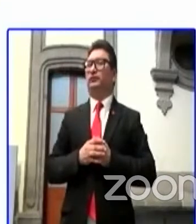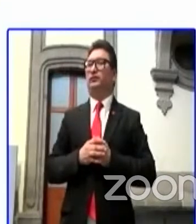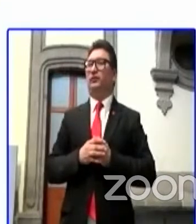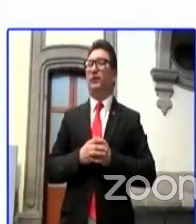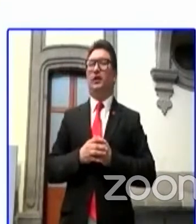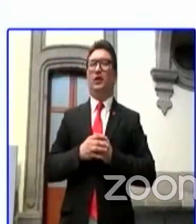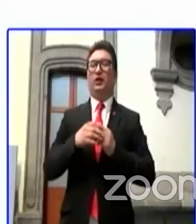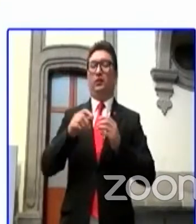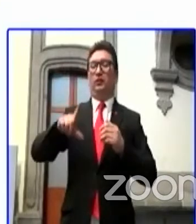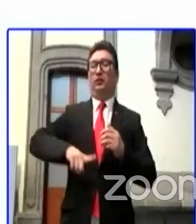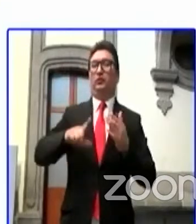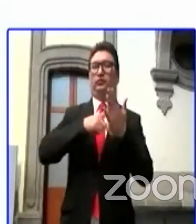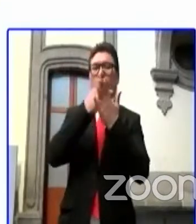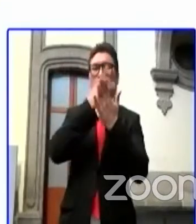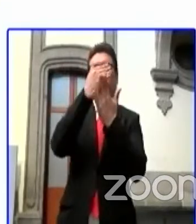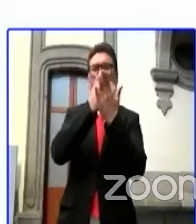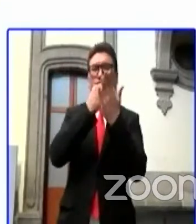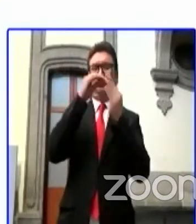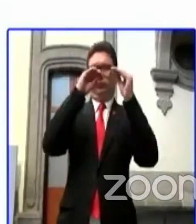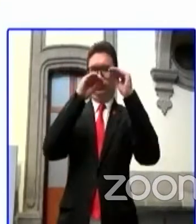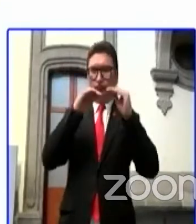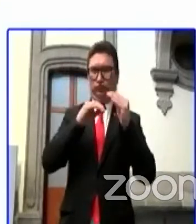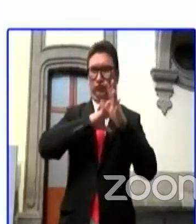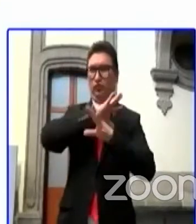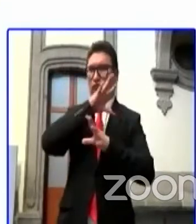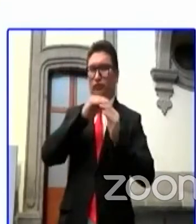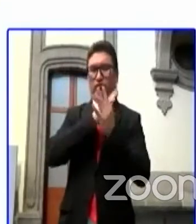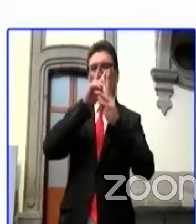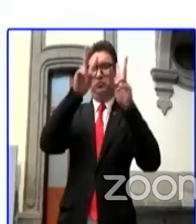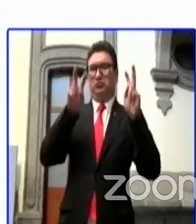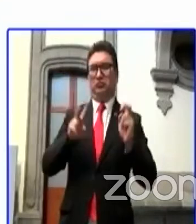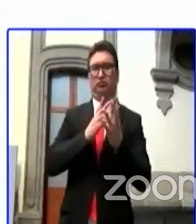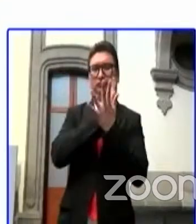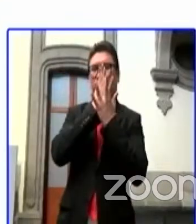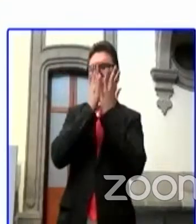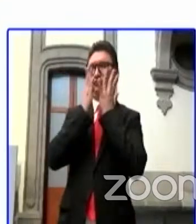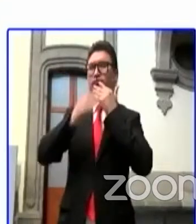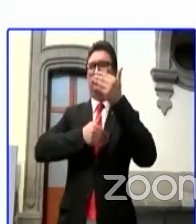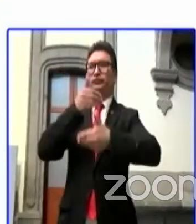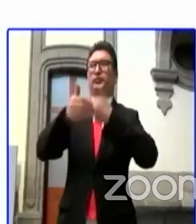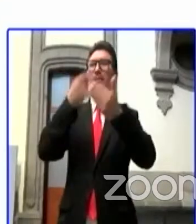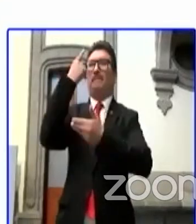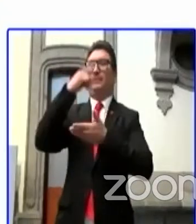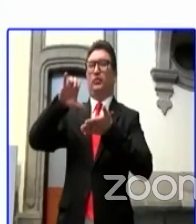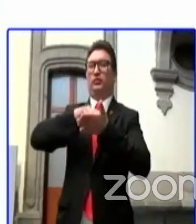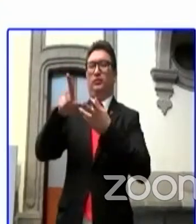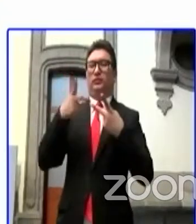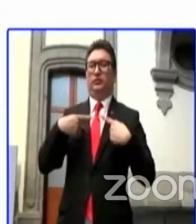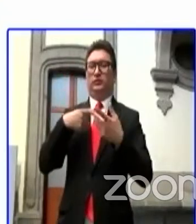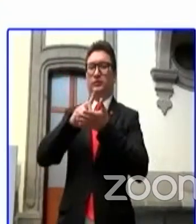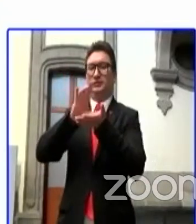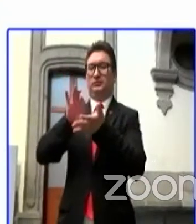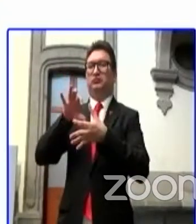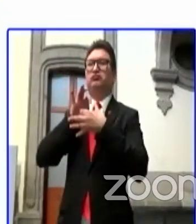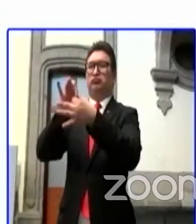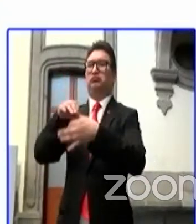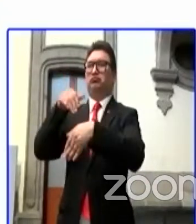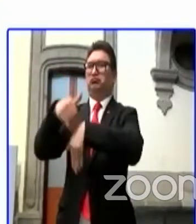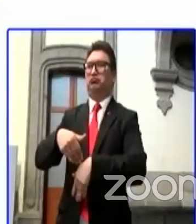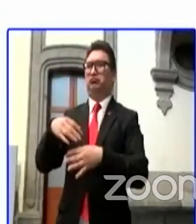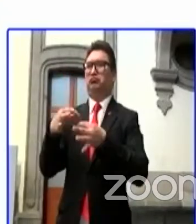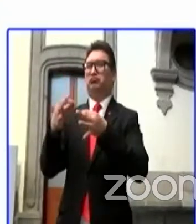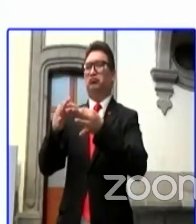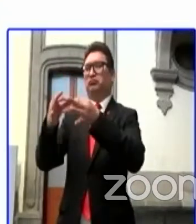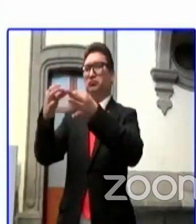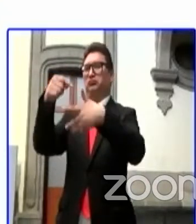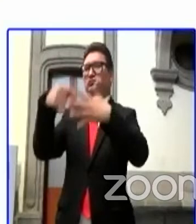políticas públicas transversales y progresivas para la implementación de la Convención sobre los Derechos de las Personas con